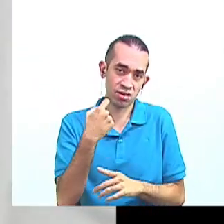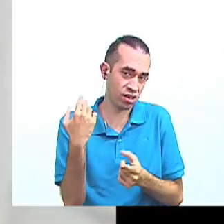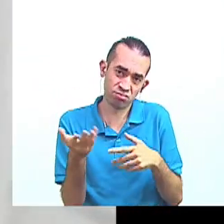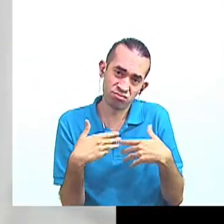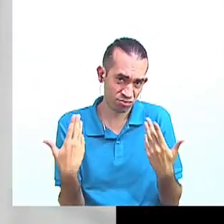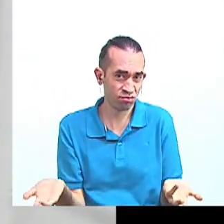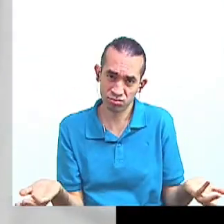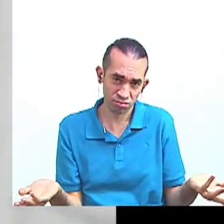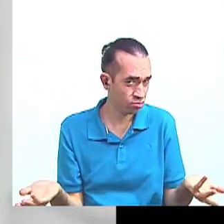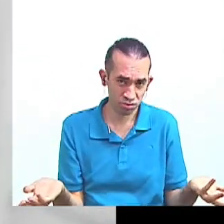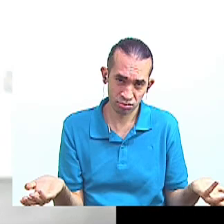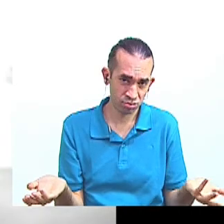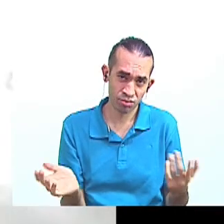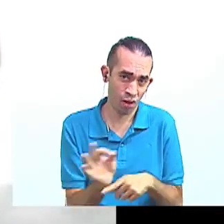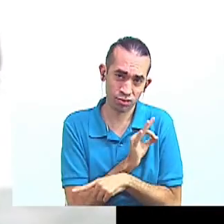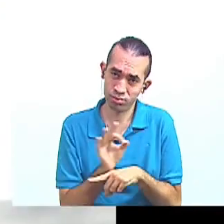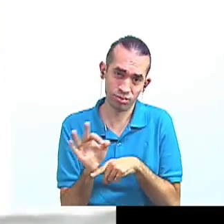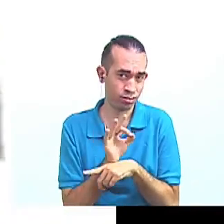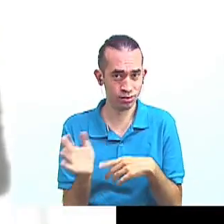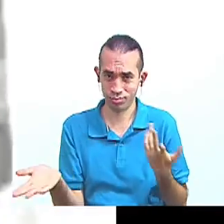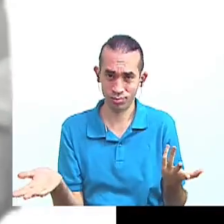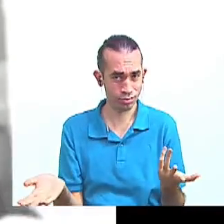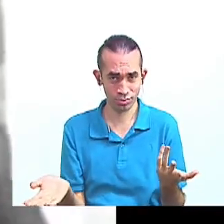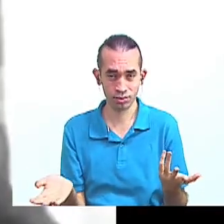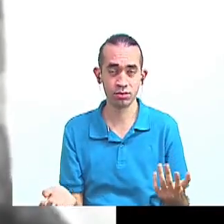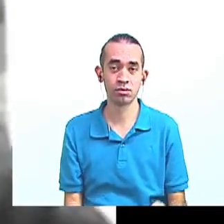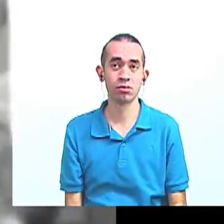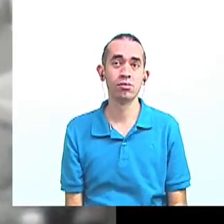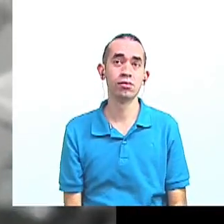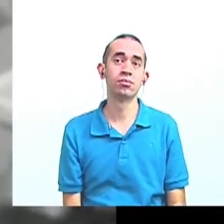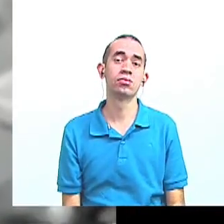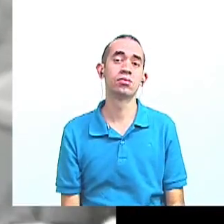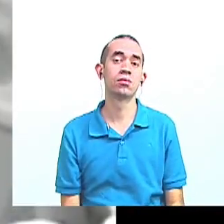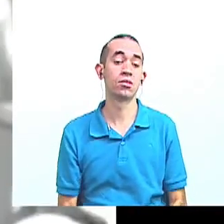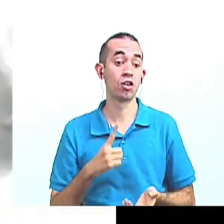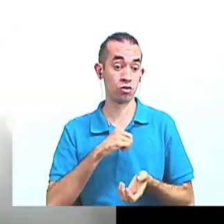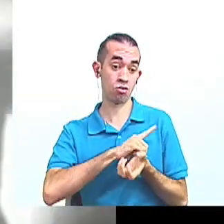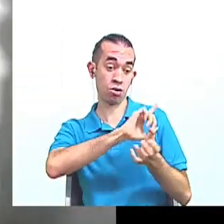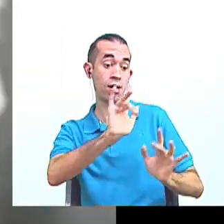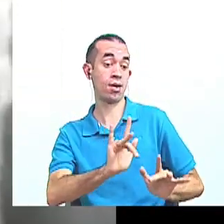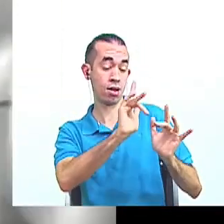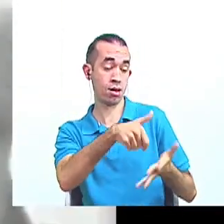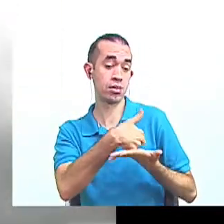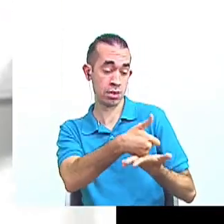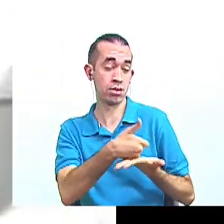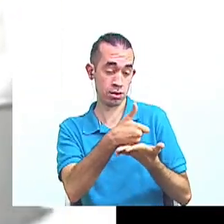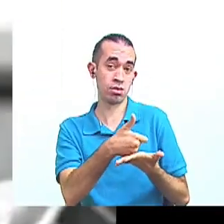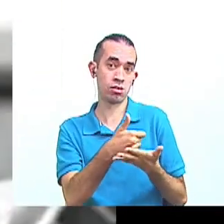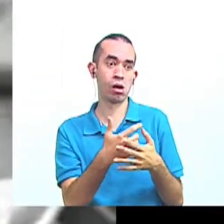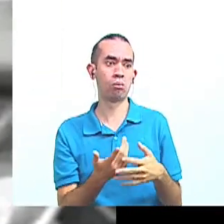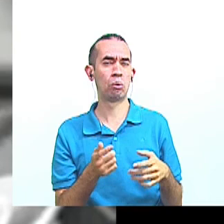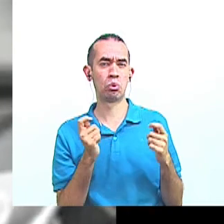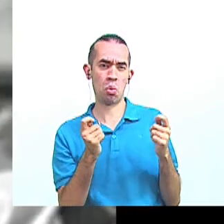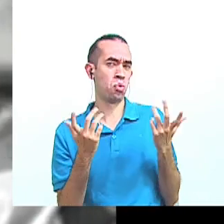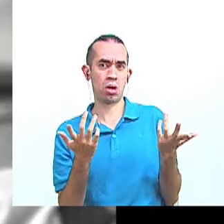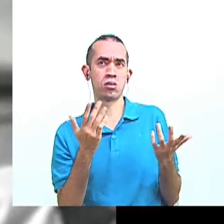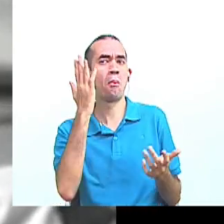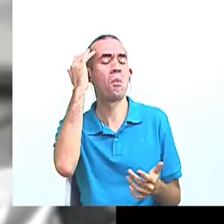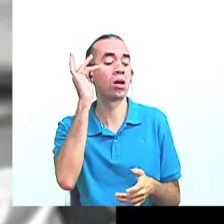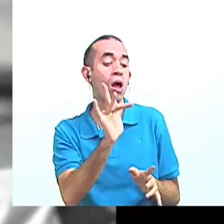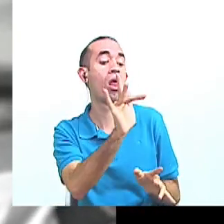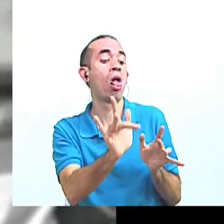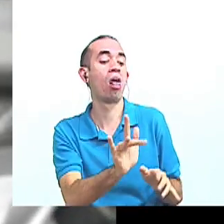mejor dicho, son ineficaces. Para ellos la caridad o la beneficencia resultan impropias, por